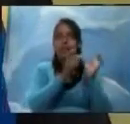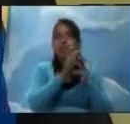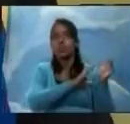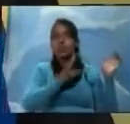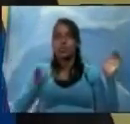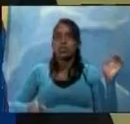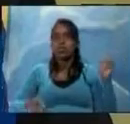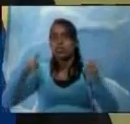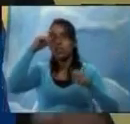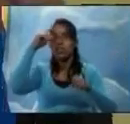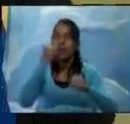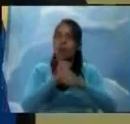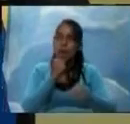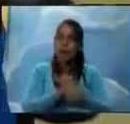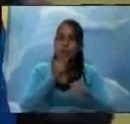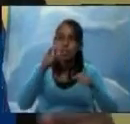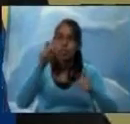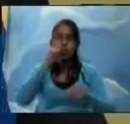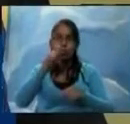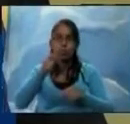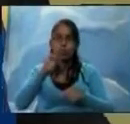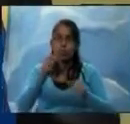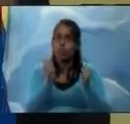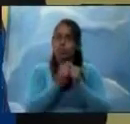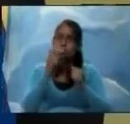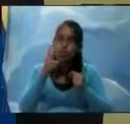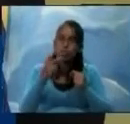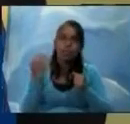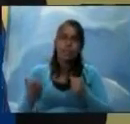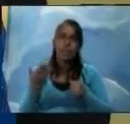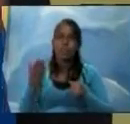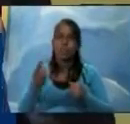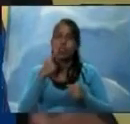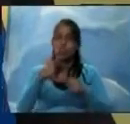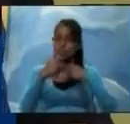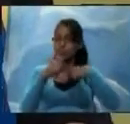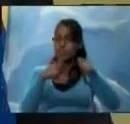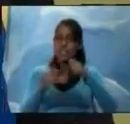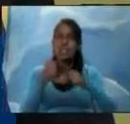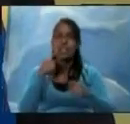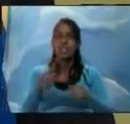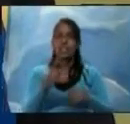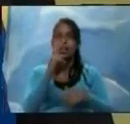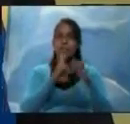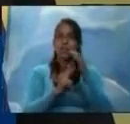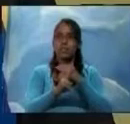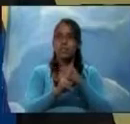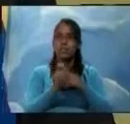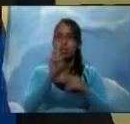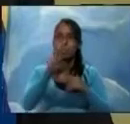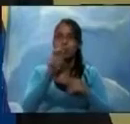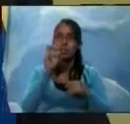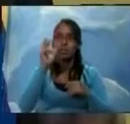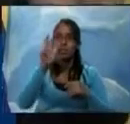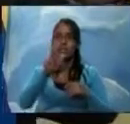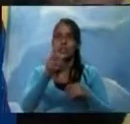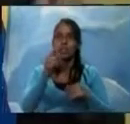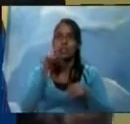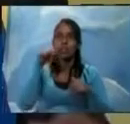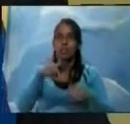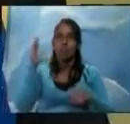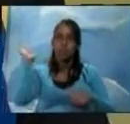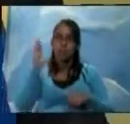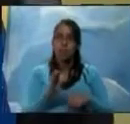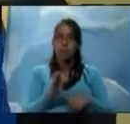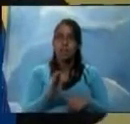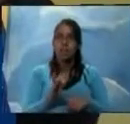trabajando. Este hombre trabajó con estos dos talentos. Y miren lo que dice el versículo 23. Y aquí viene